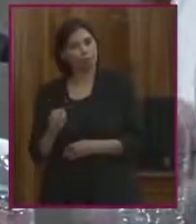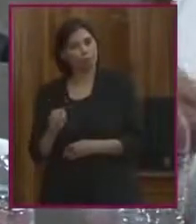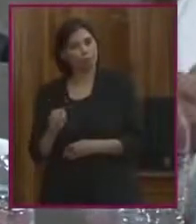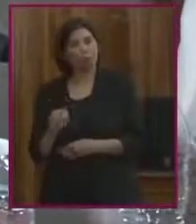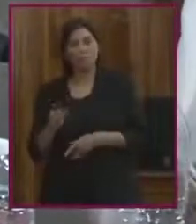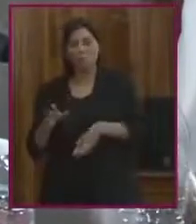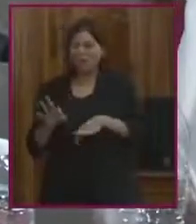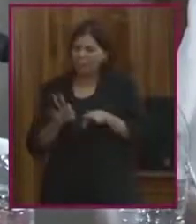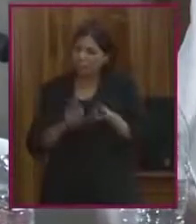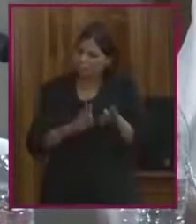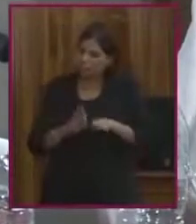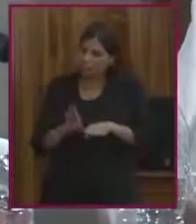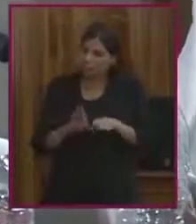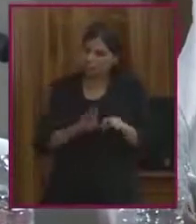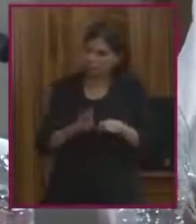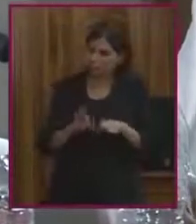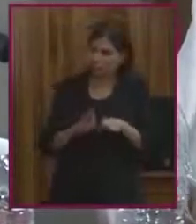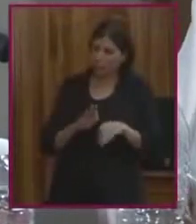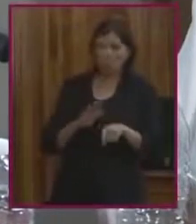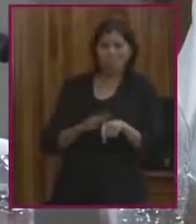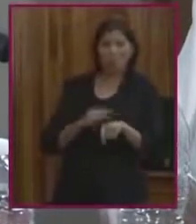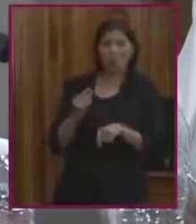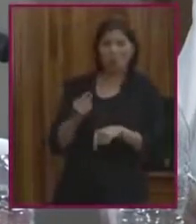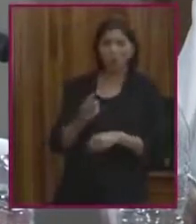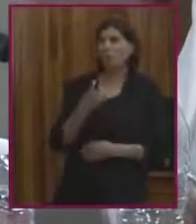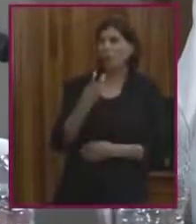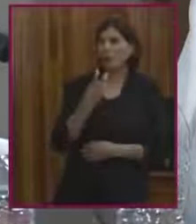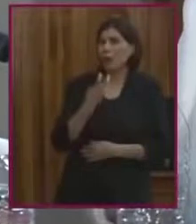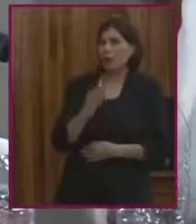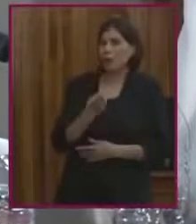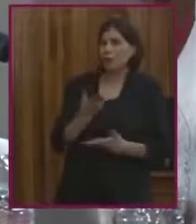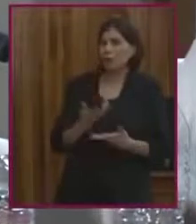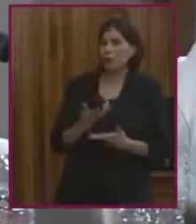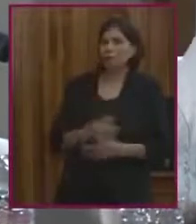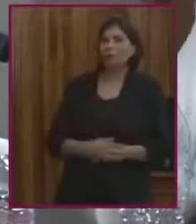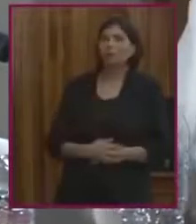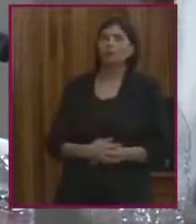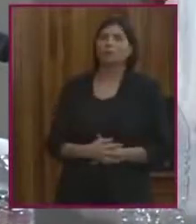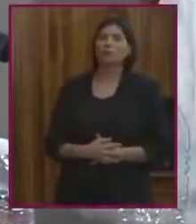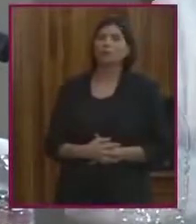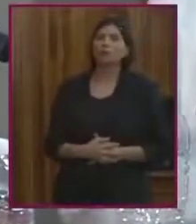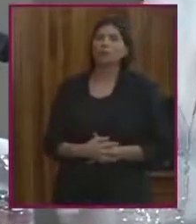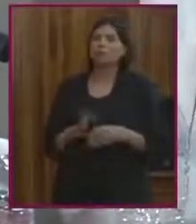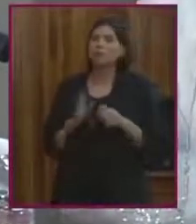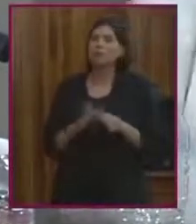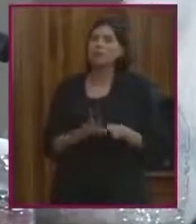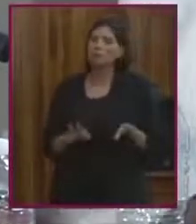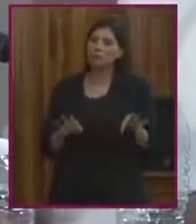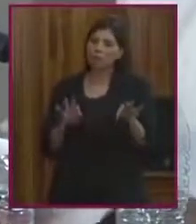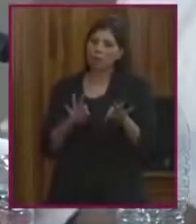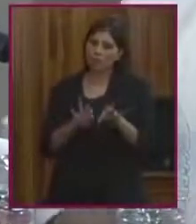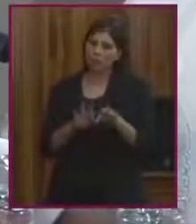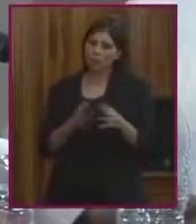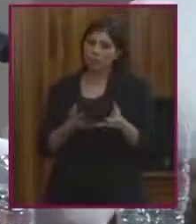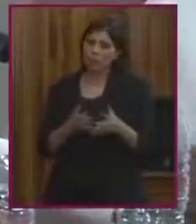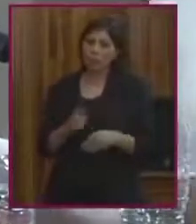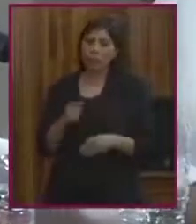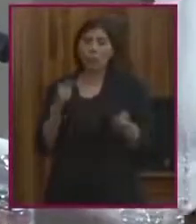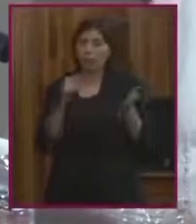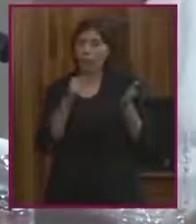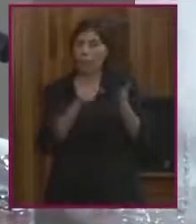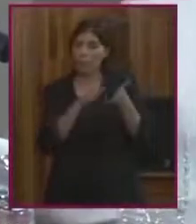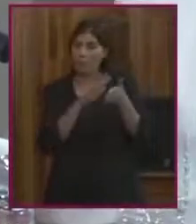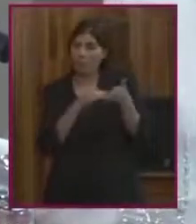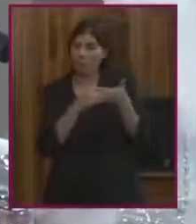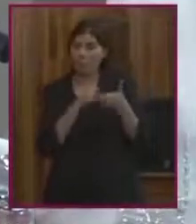ello, porque finalmente pues si lo están concibiendo como una pieza clave, y no es porque se concibe en el documento, en